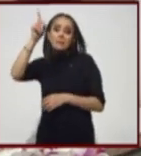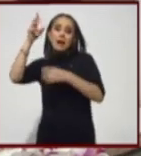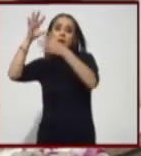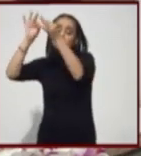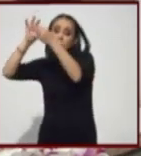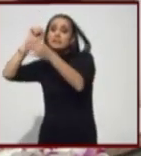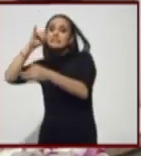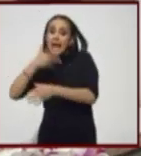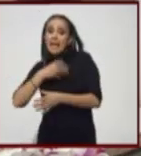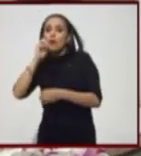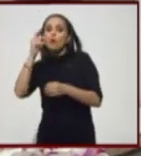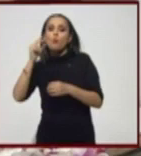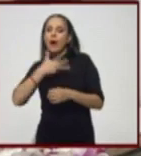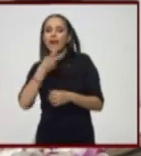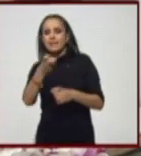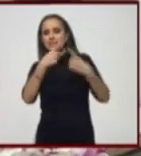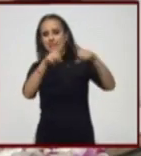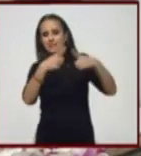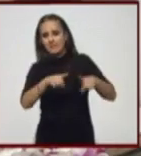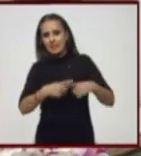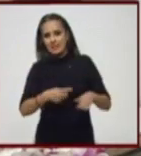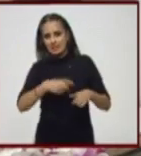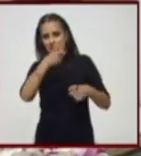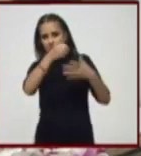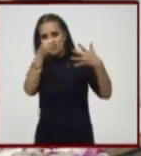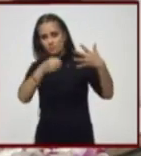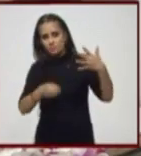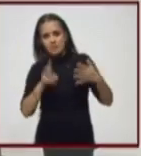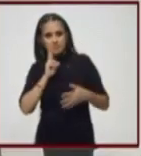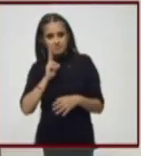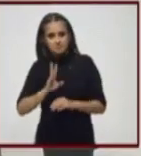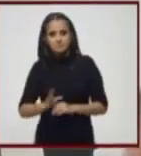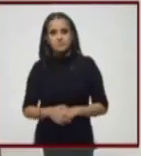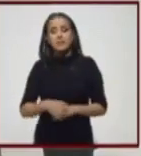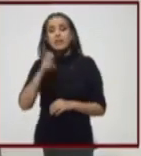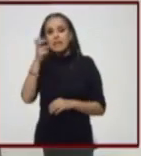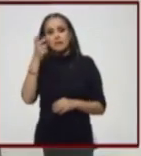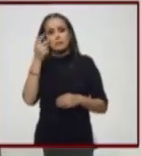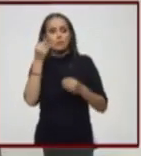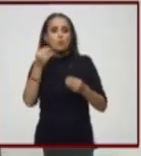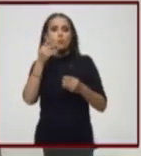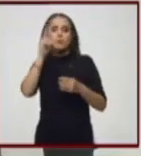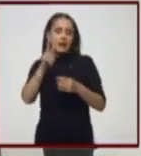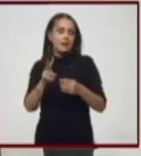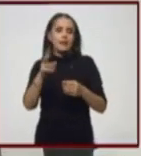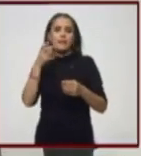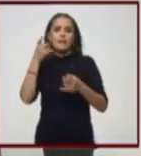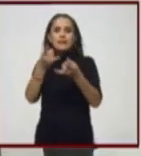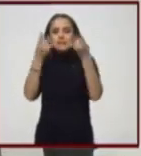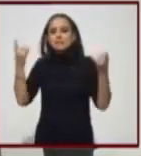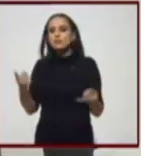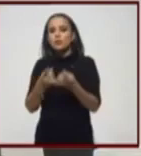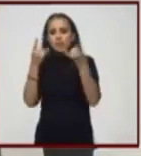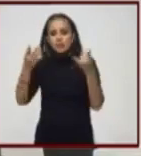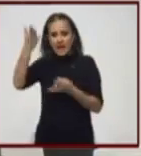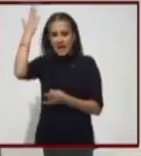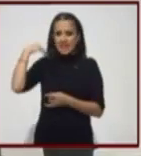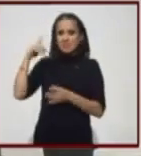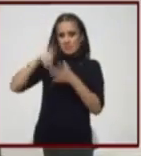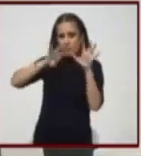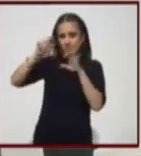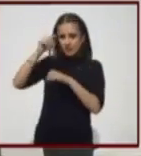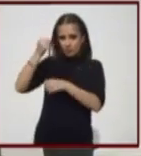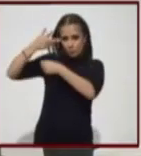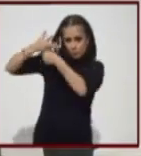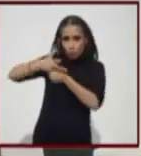poner una de ellas ahorita yorke emocionamos a roberto y no son de mucha vigencia porque las historias del cotidiano de chavos